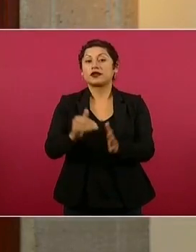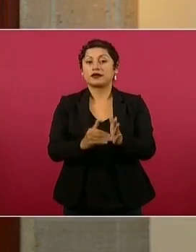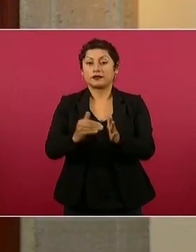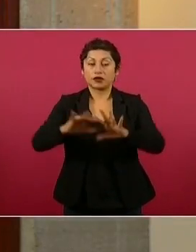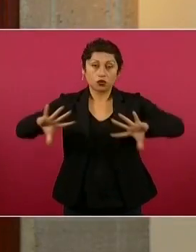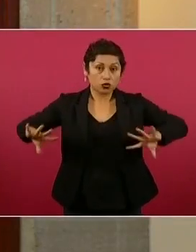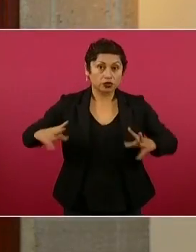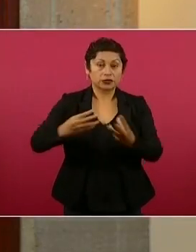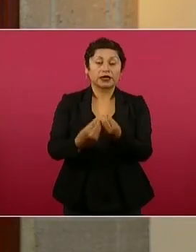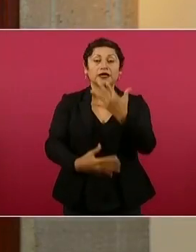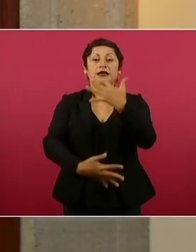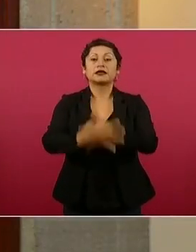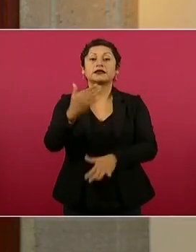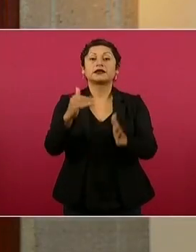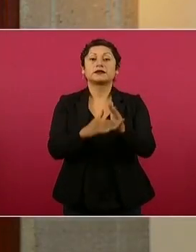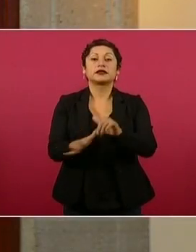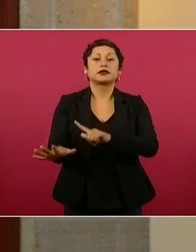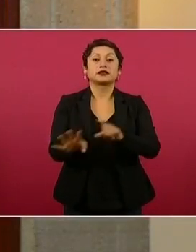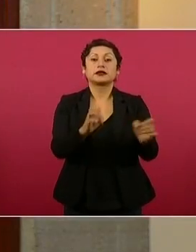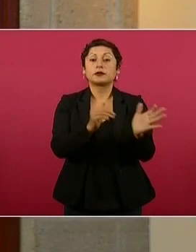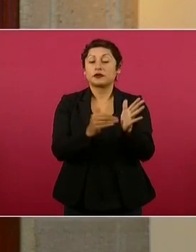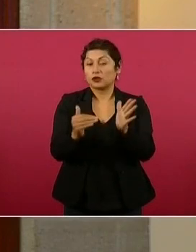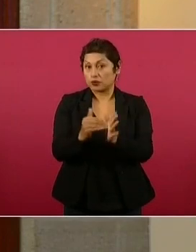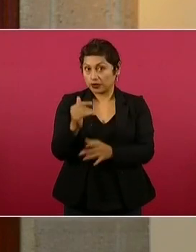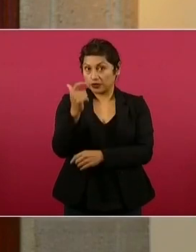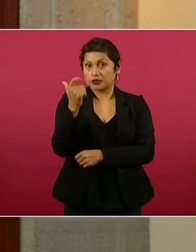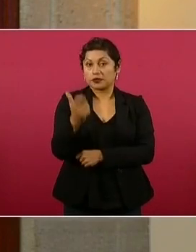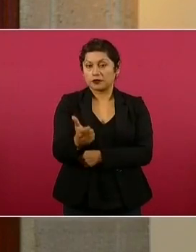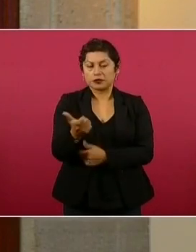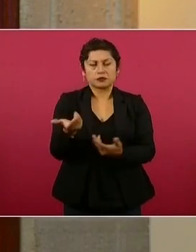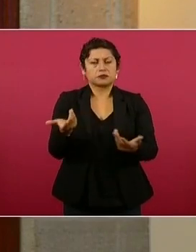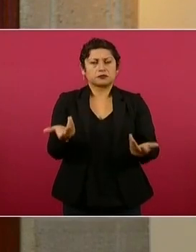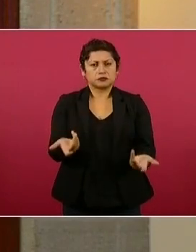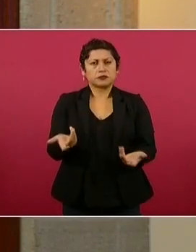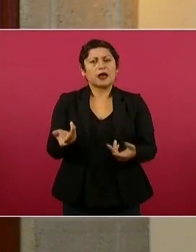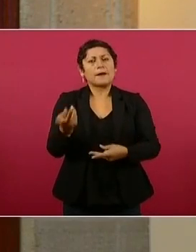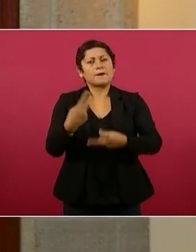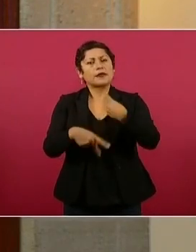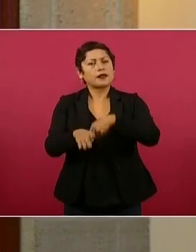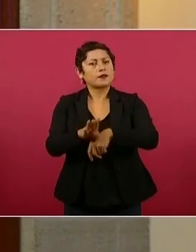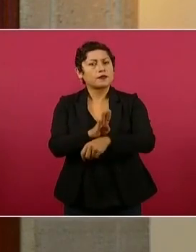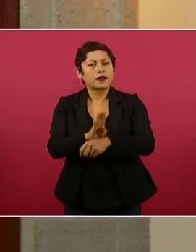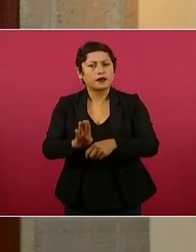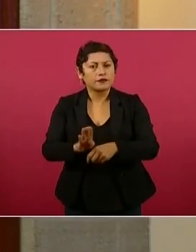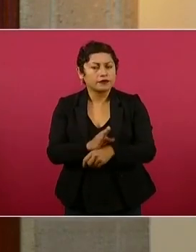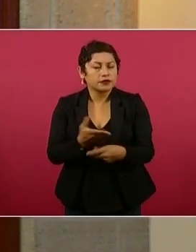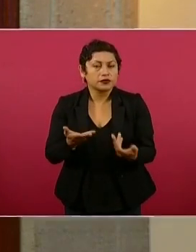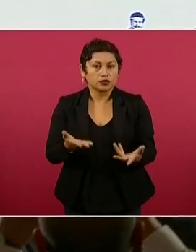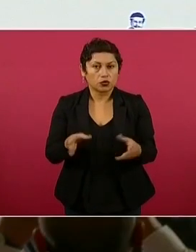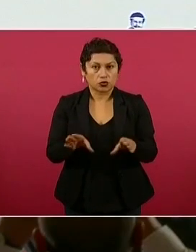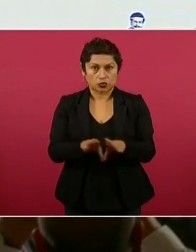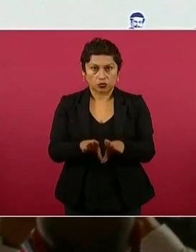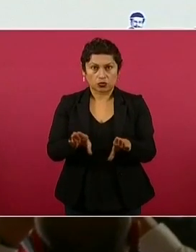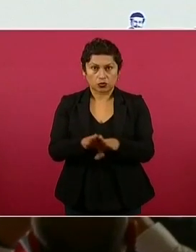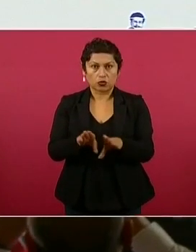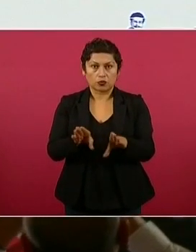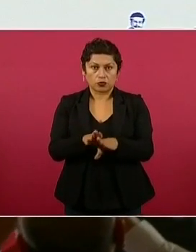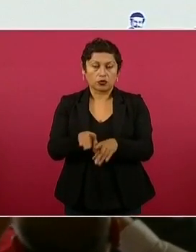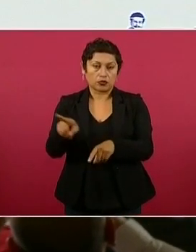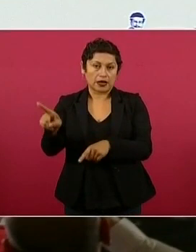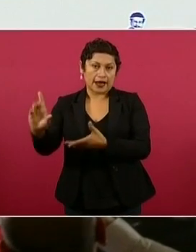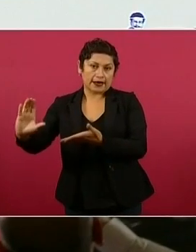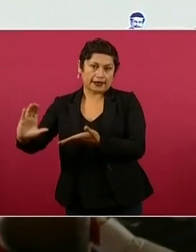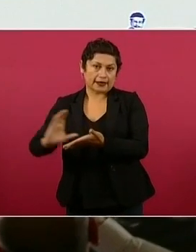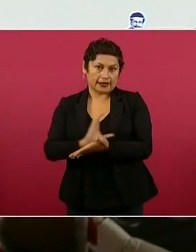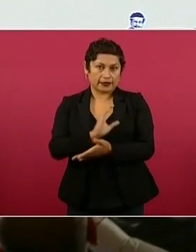mil 700 millones de pesos. El beneficio que se tiene para obtener este crédito de Banobras